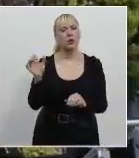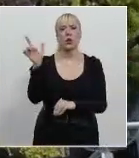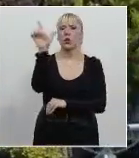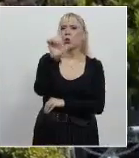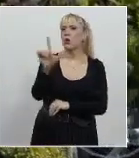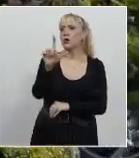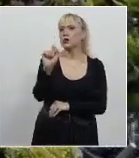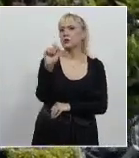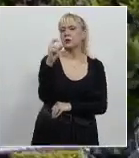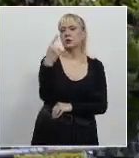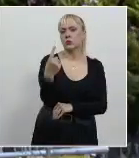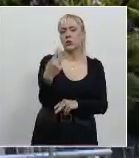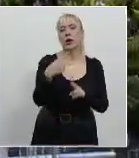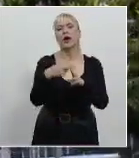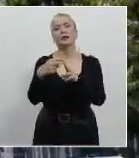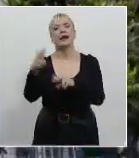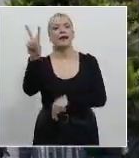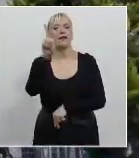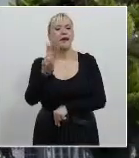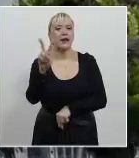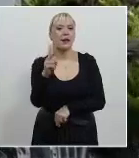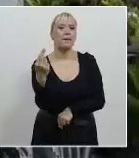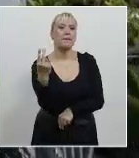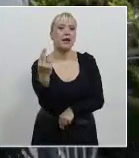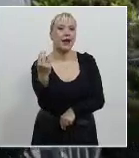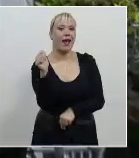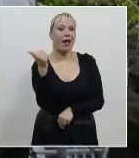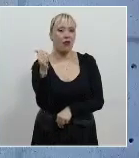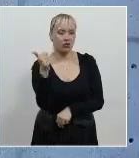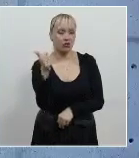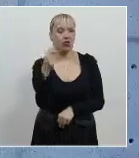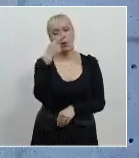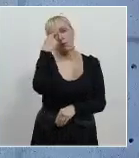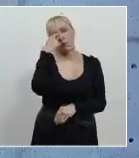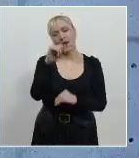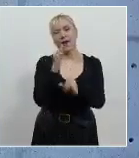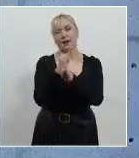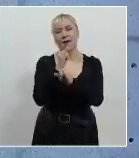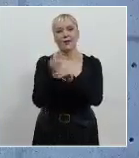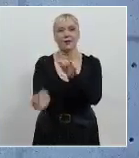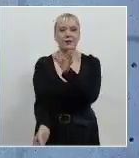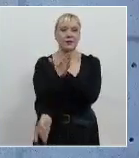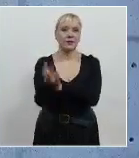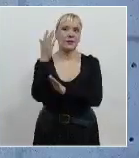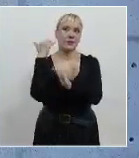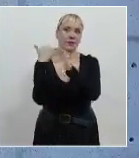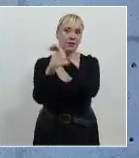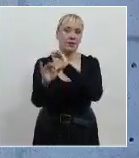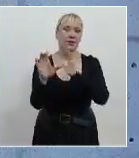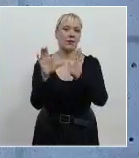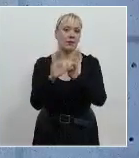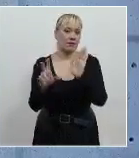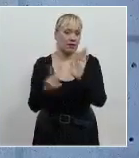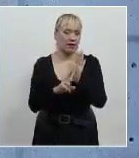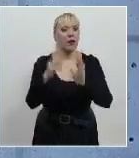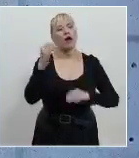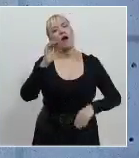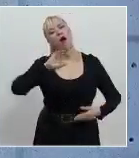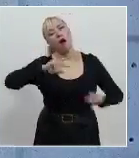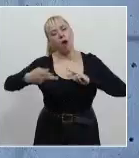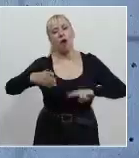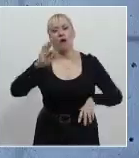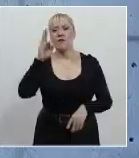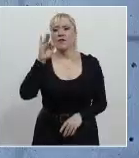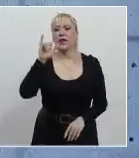lunes 21 y hasta el viernes 25 de agosto en el buzón judicial del Alto Tribunal o mediante el uso de la FIREL o